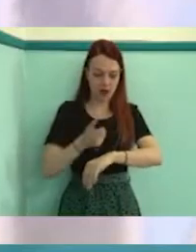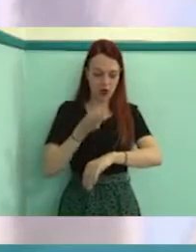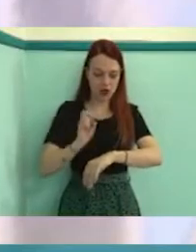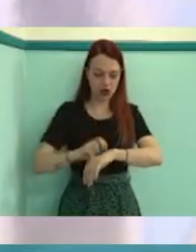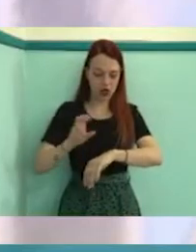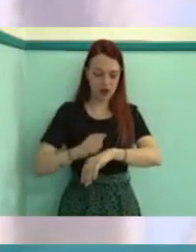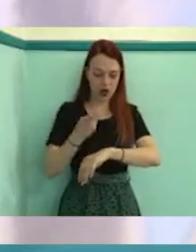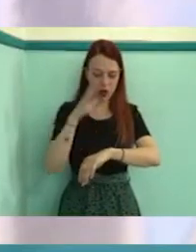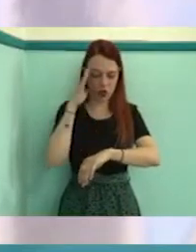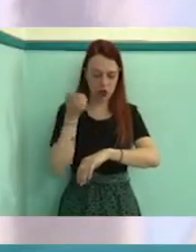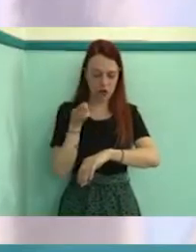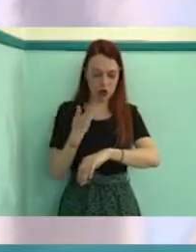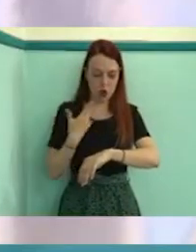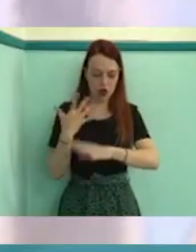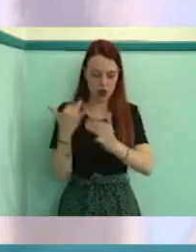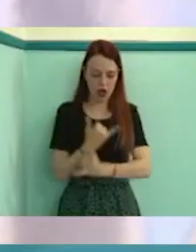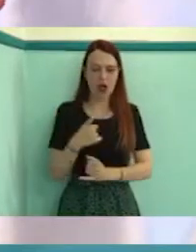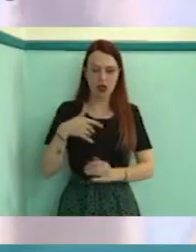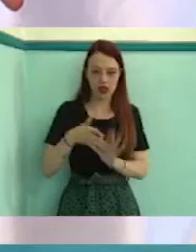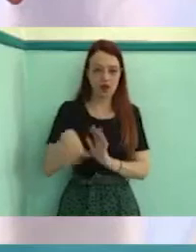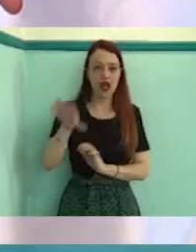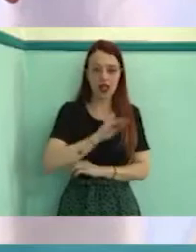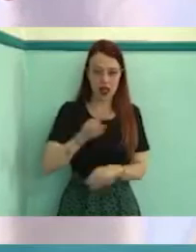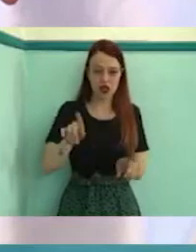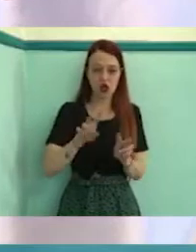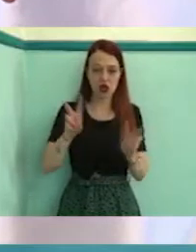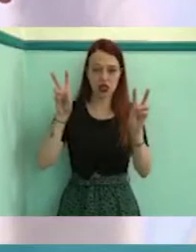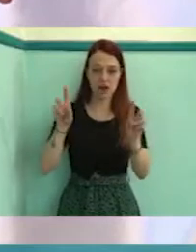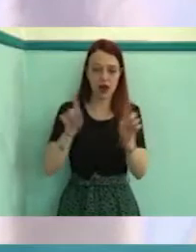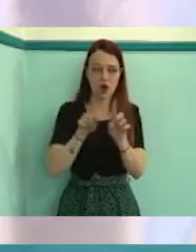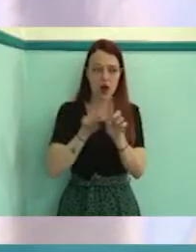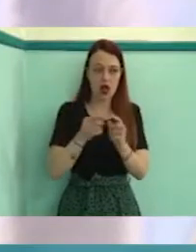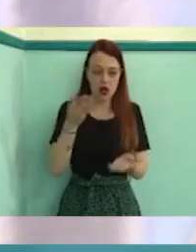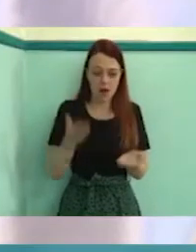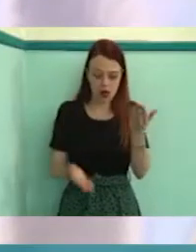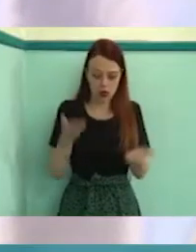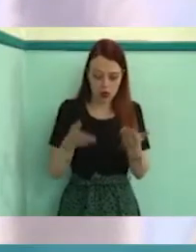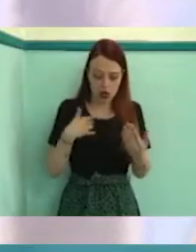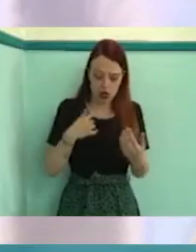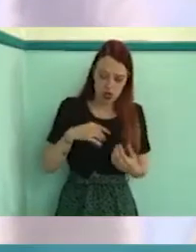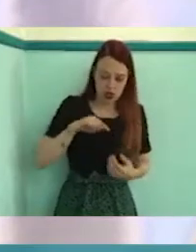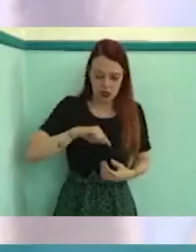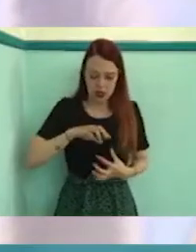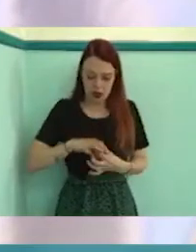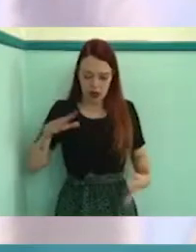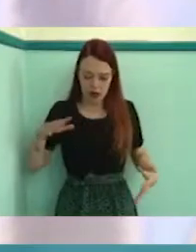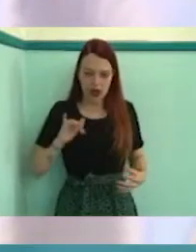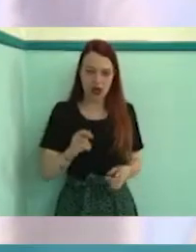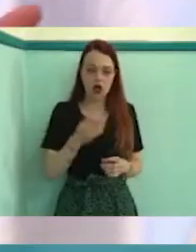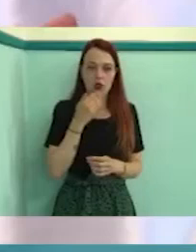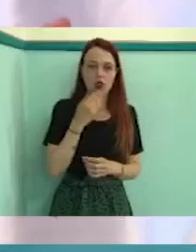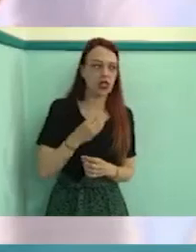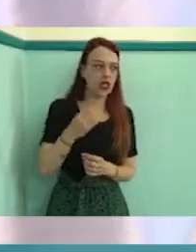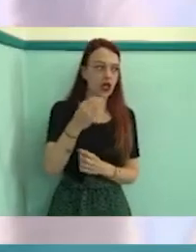quemando durmiendo lalal entonces entiendo perfectamente lo que es la conducta con la con la báscula no que es ya es una cosa como que tengo ahí es como el cigarro después de